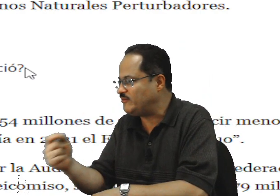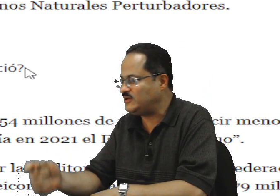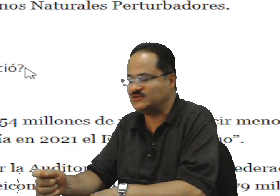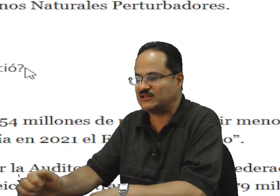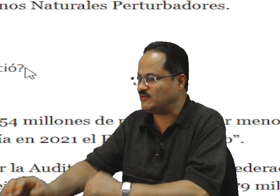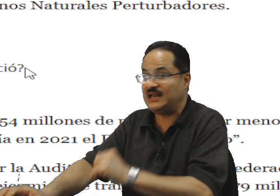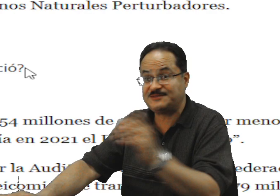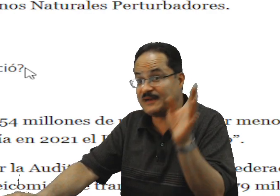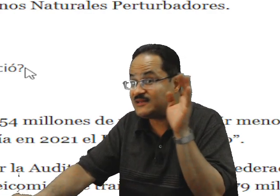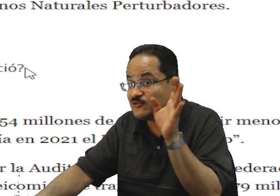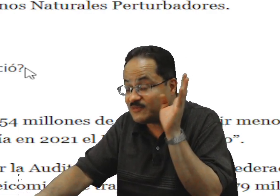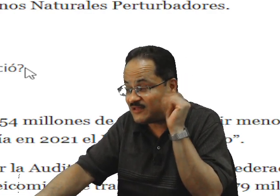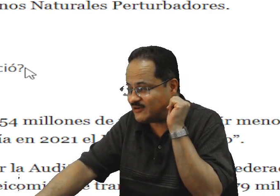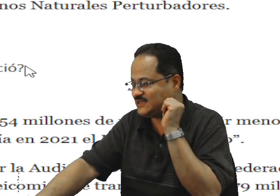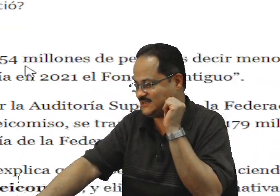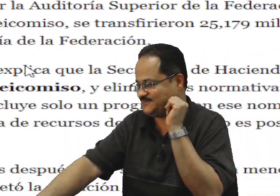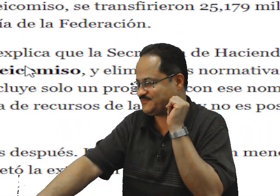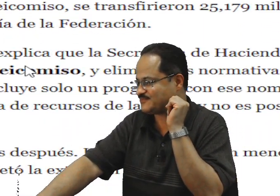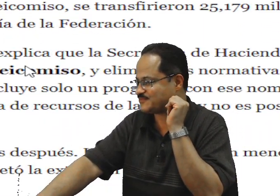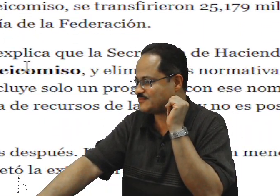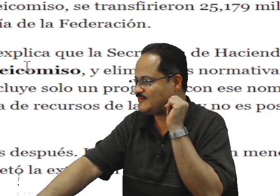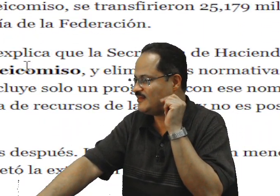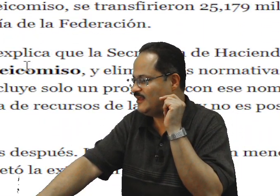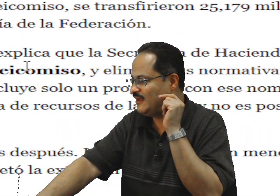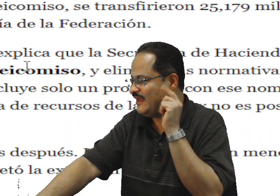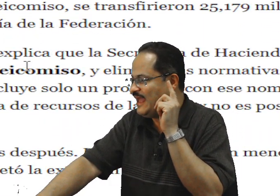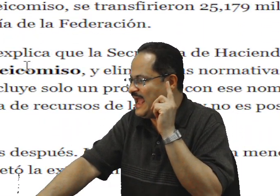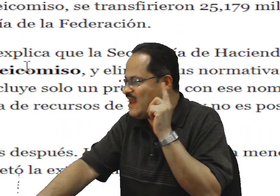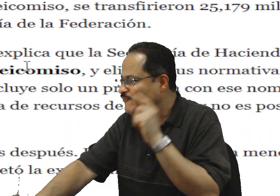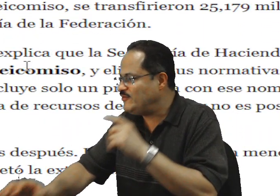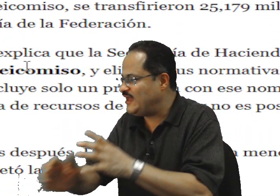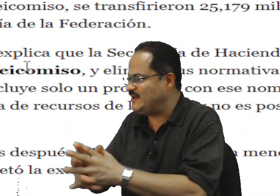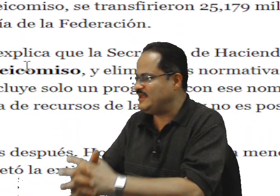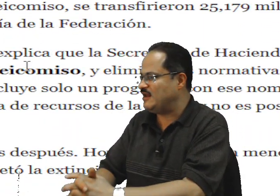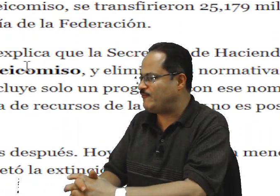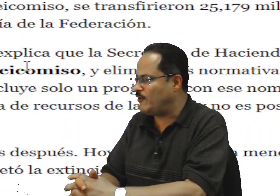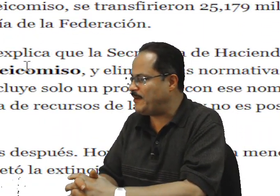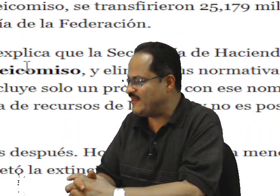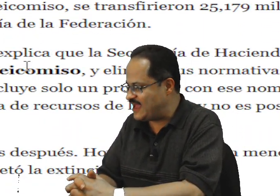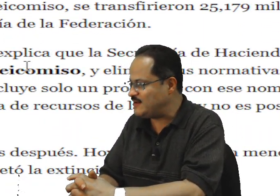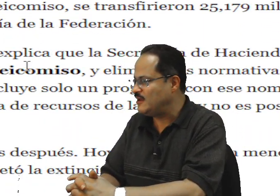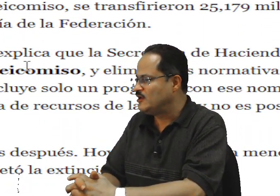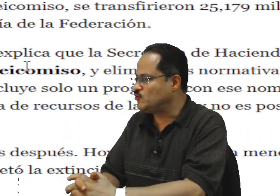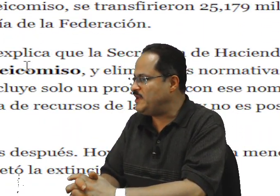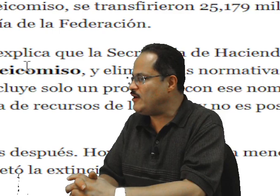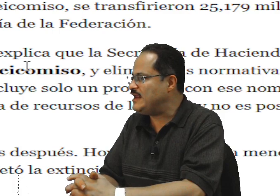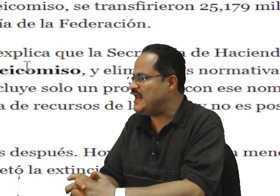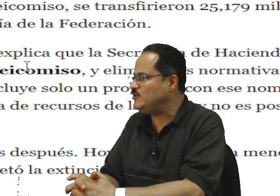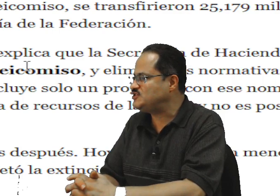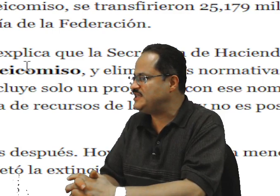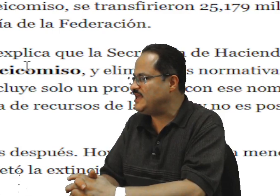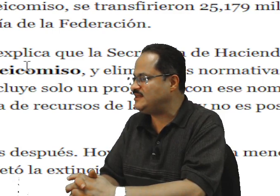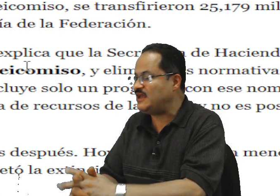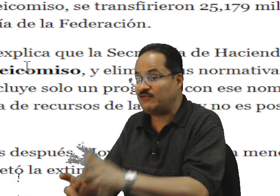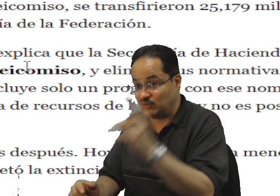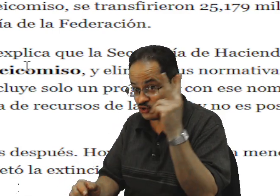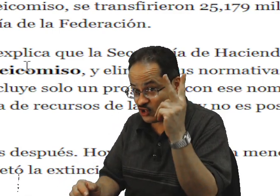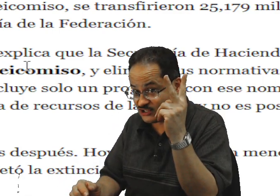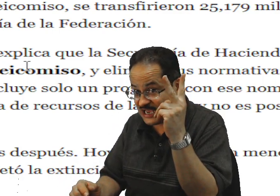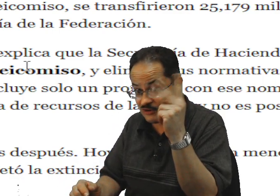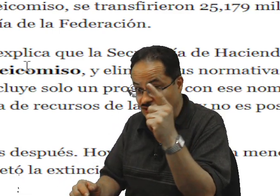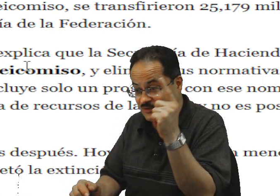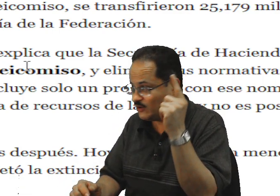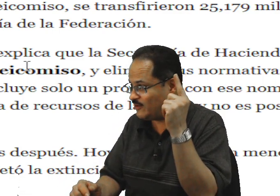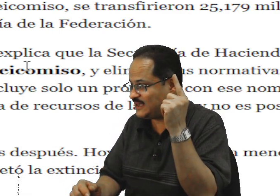fenómenos naturales perturbadores el fonden y el fo preden tuvieron el año siguiente los